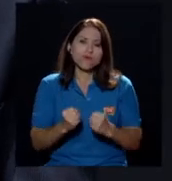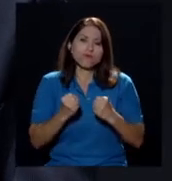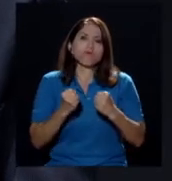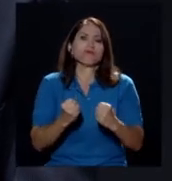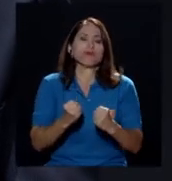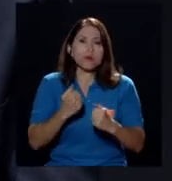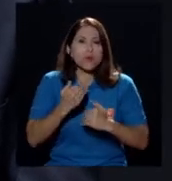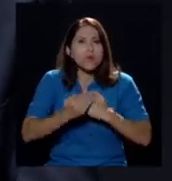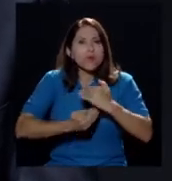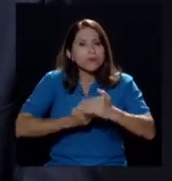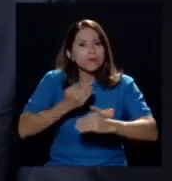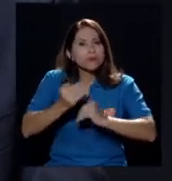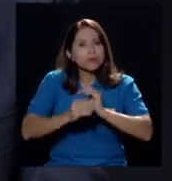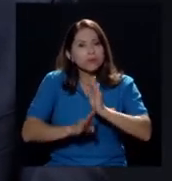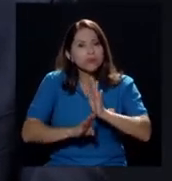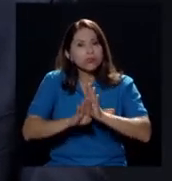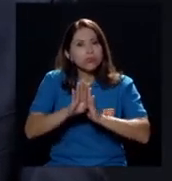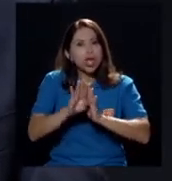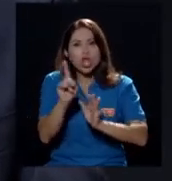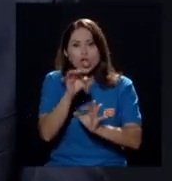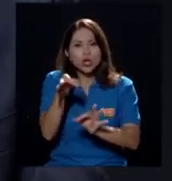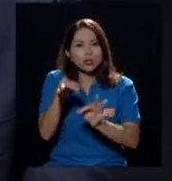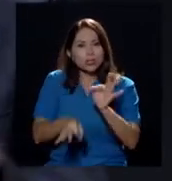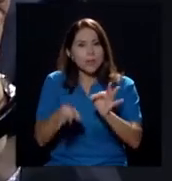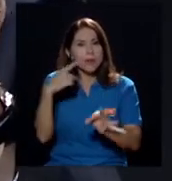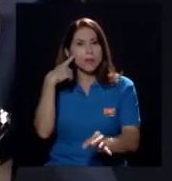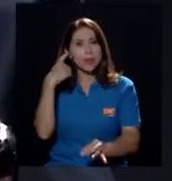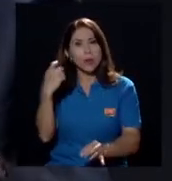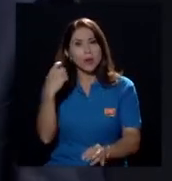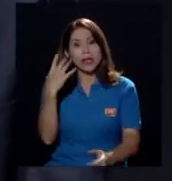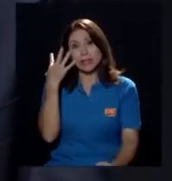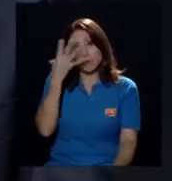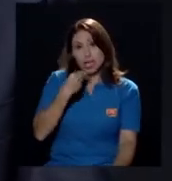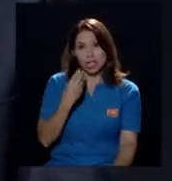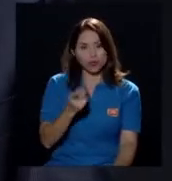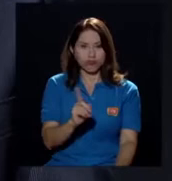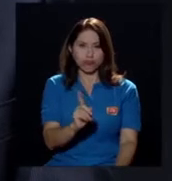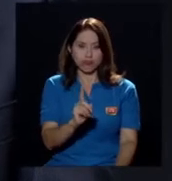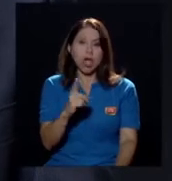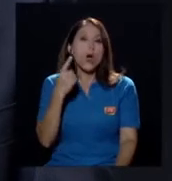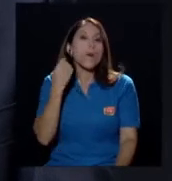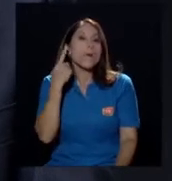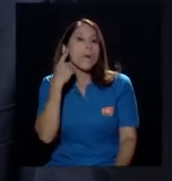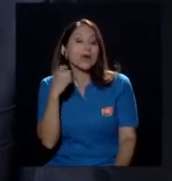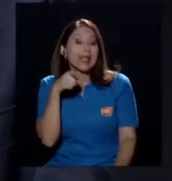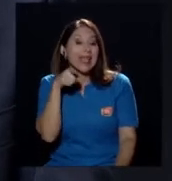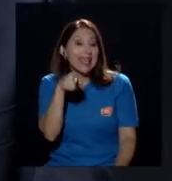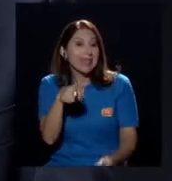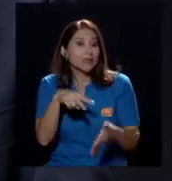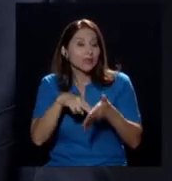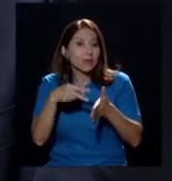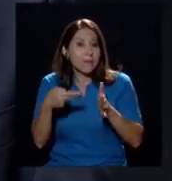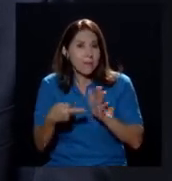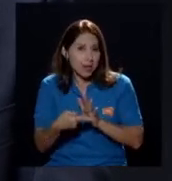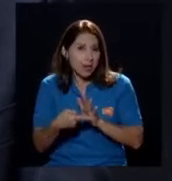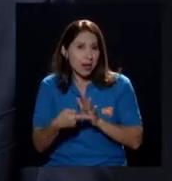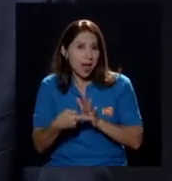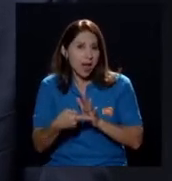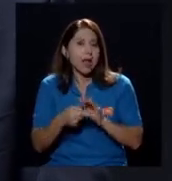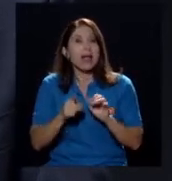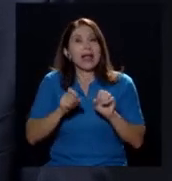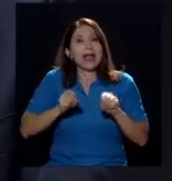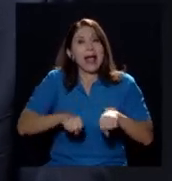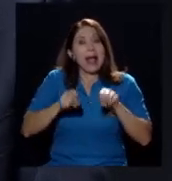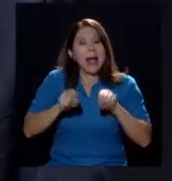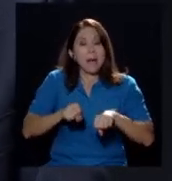creciente no simplemente porque es bonito sino porque eso implica una capacidad